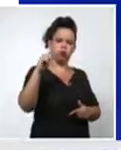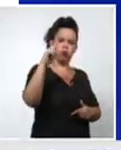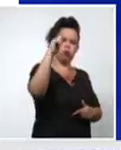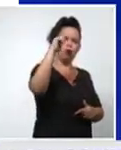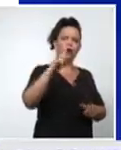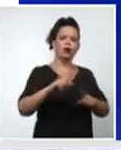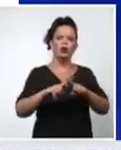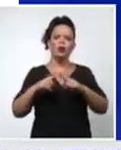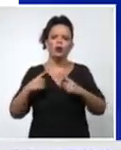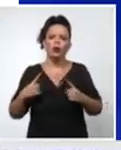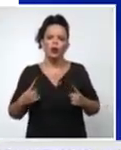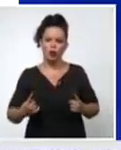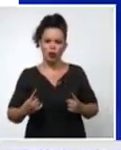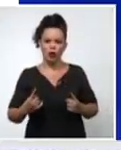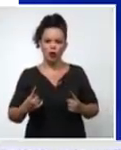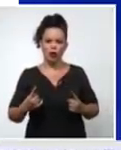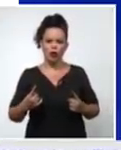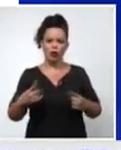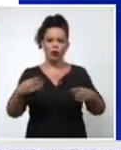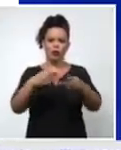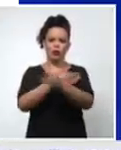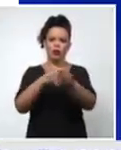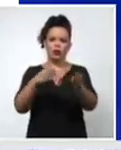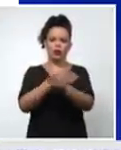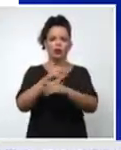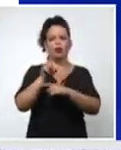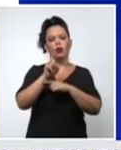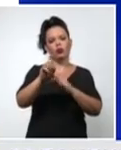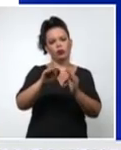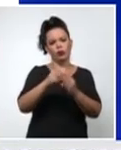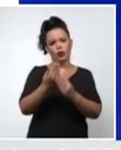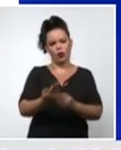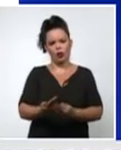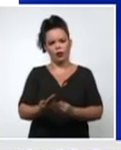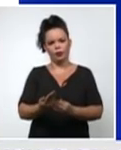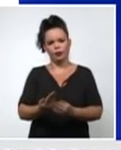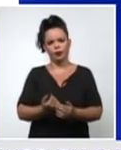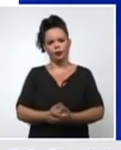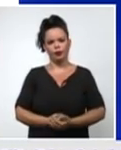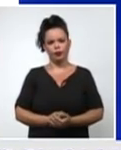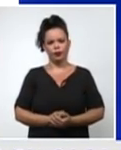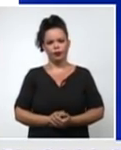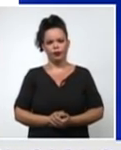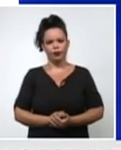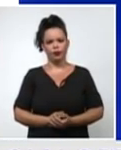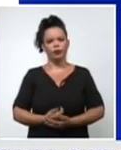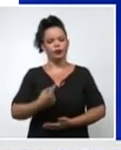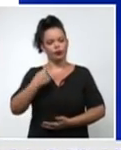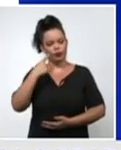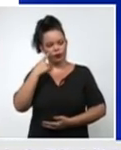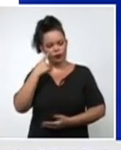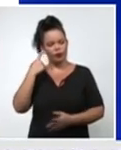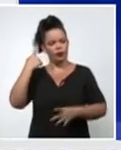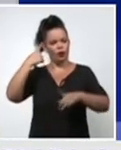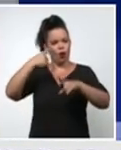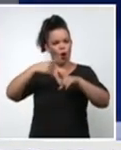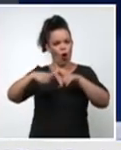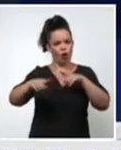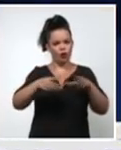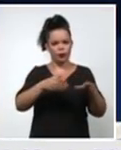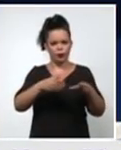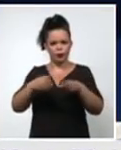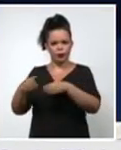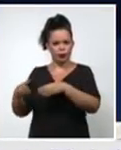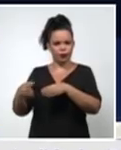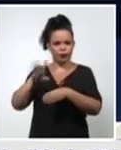de estos últimos días. Ahora, vamos a ver esto en otro modelo, en